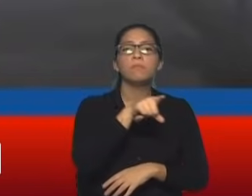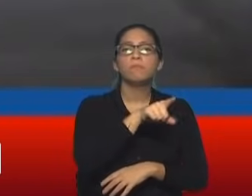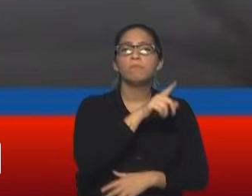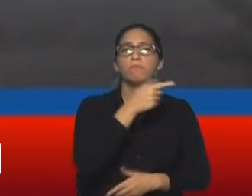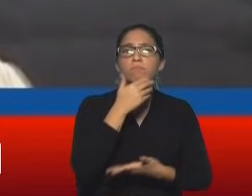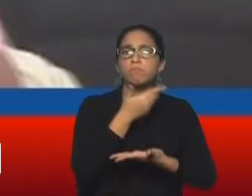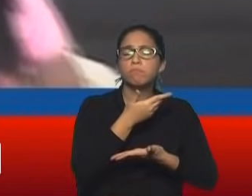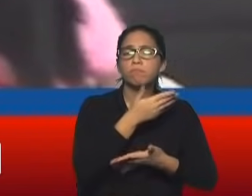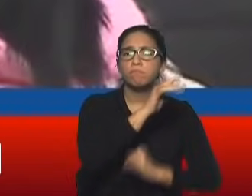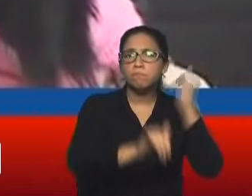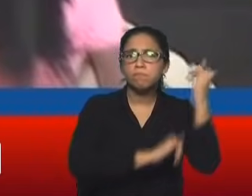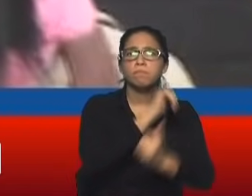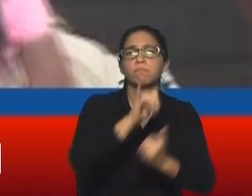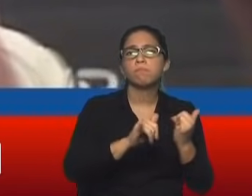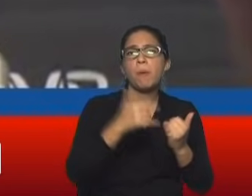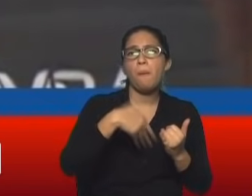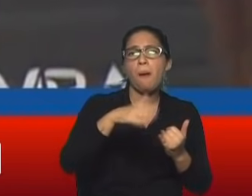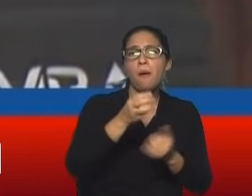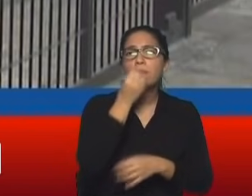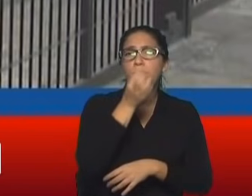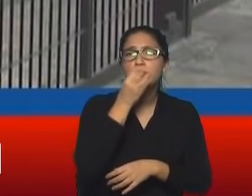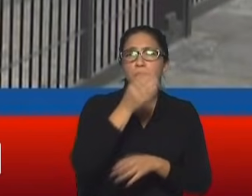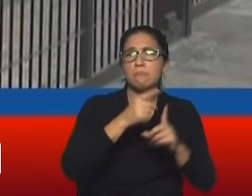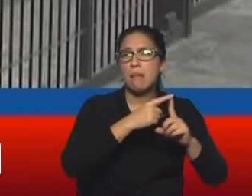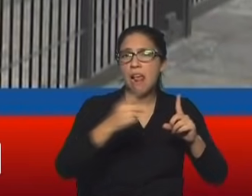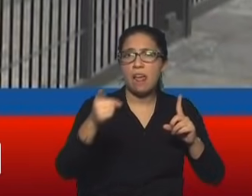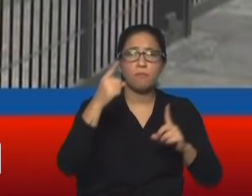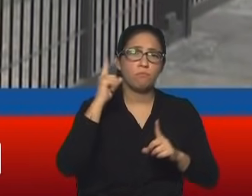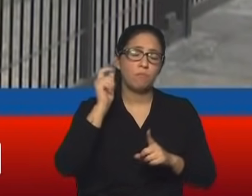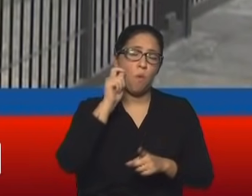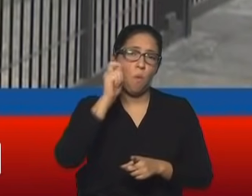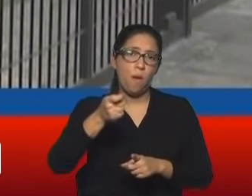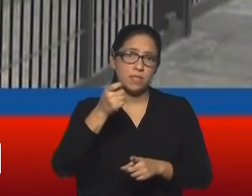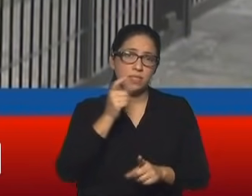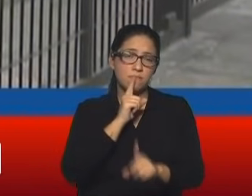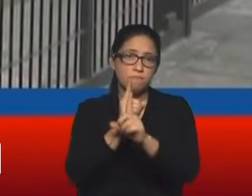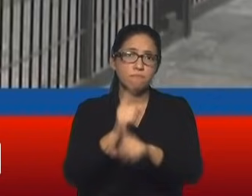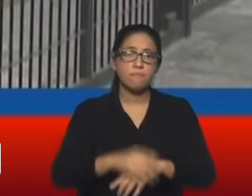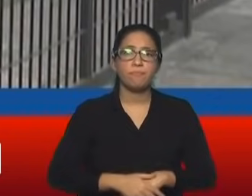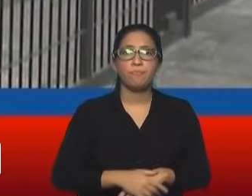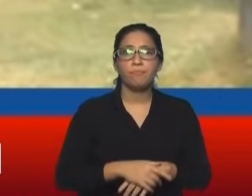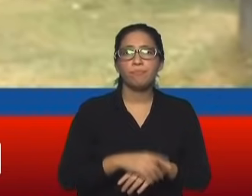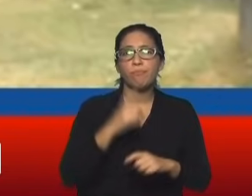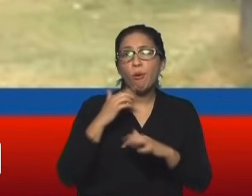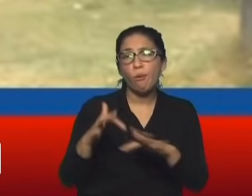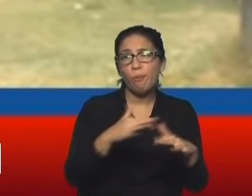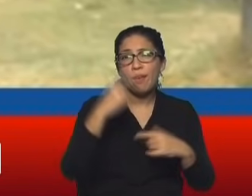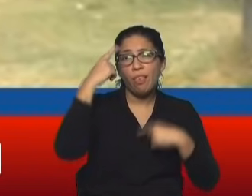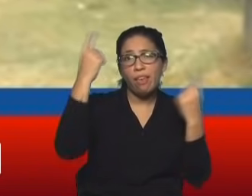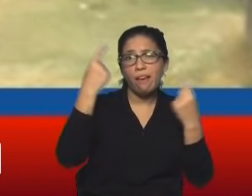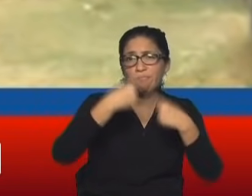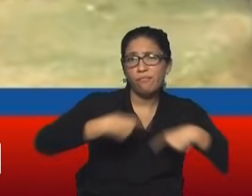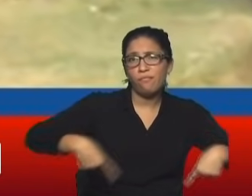va a ampliar su declaración frente al juez que entiende en la causa. Hipótesis hay un montón, no se descarta